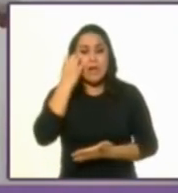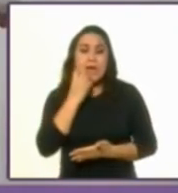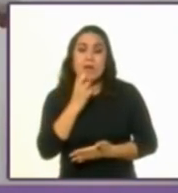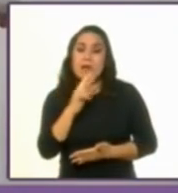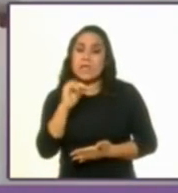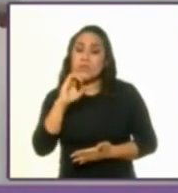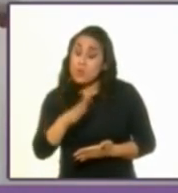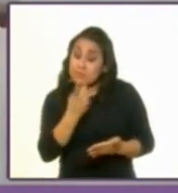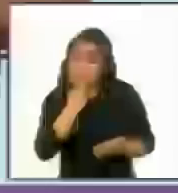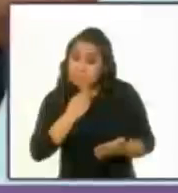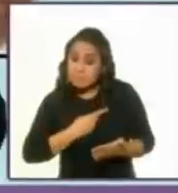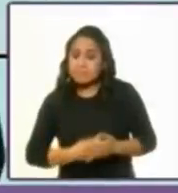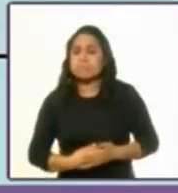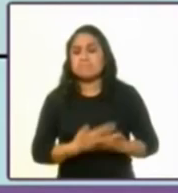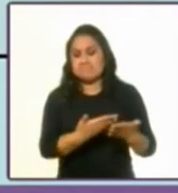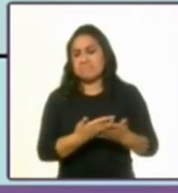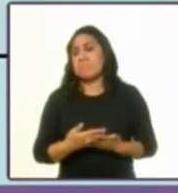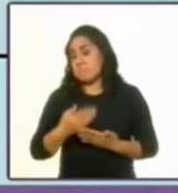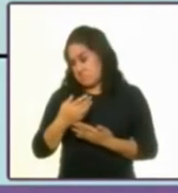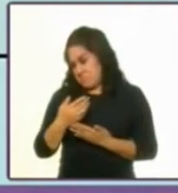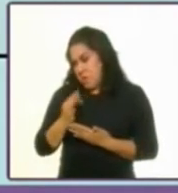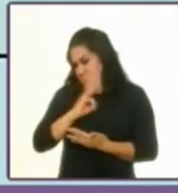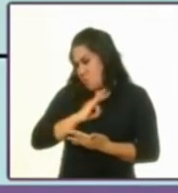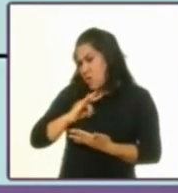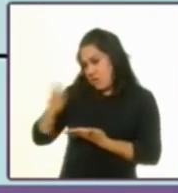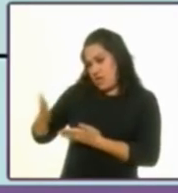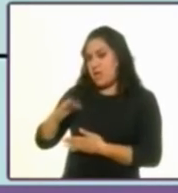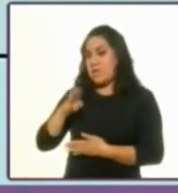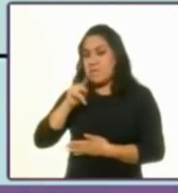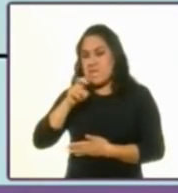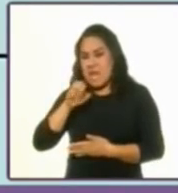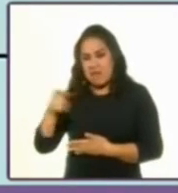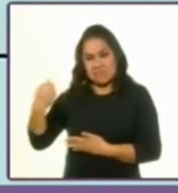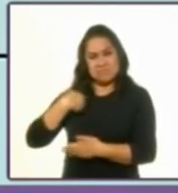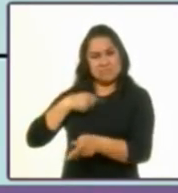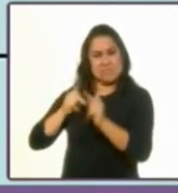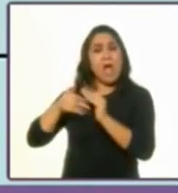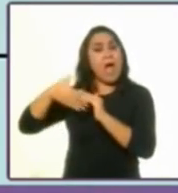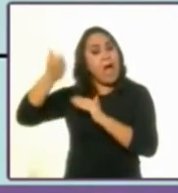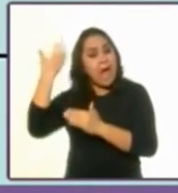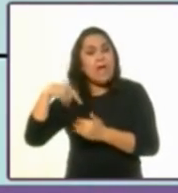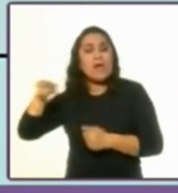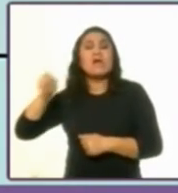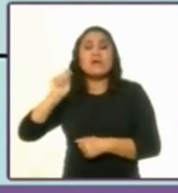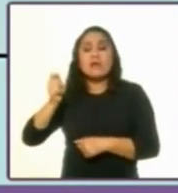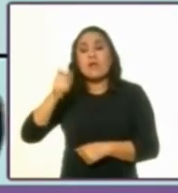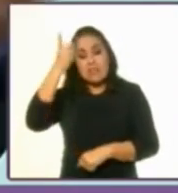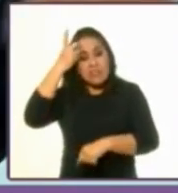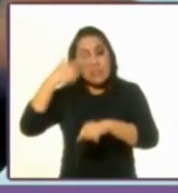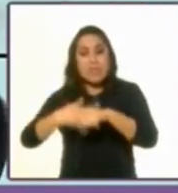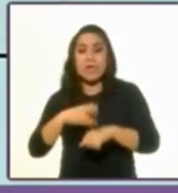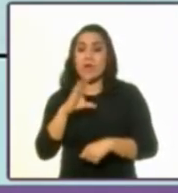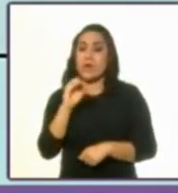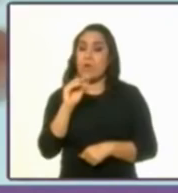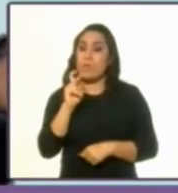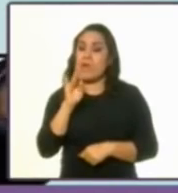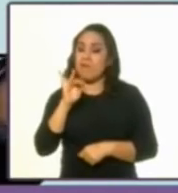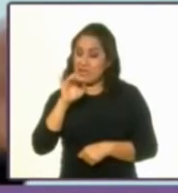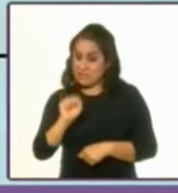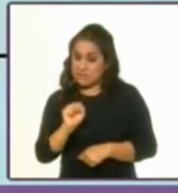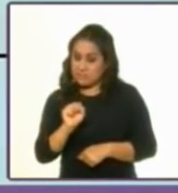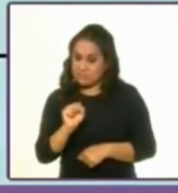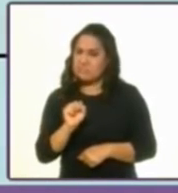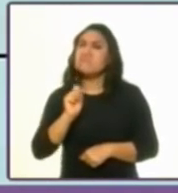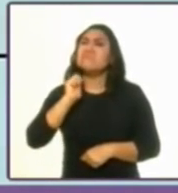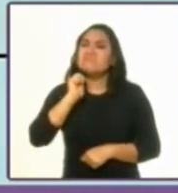rascón pero yo creo que me los podría platicar mucho en su función como director de cofepris a favor de todo lo